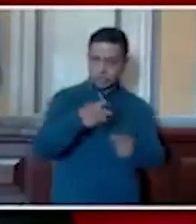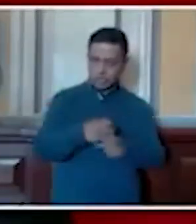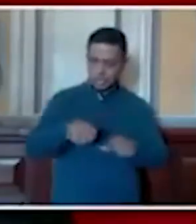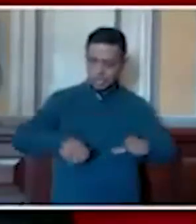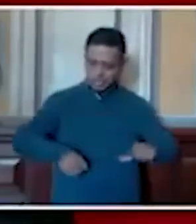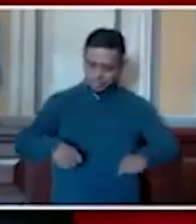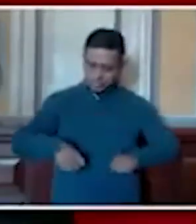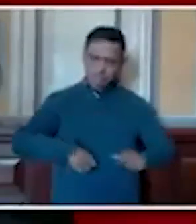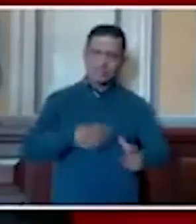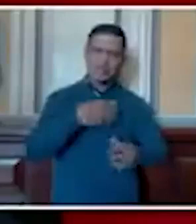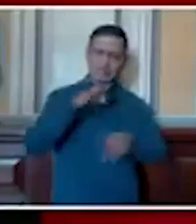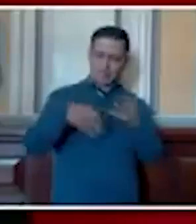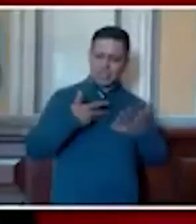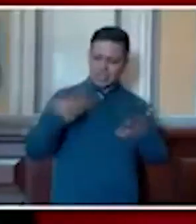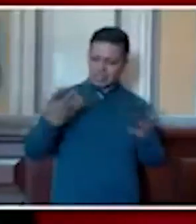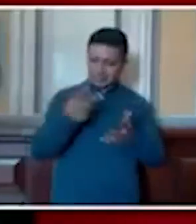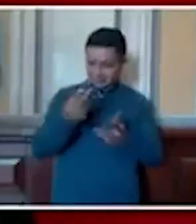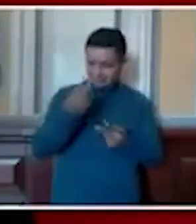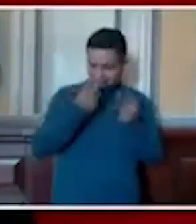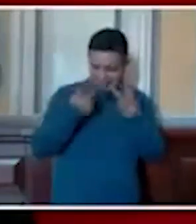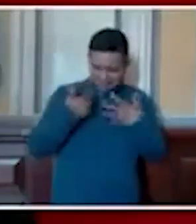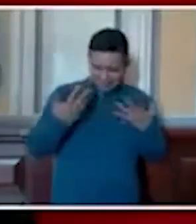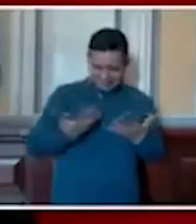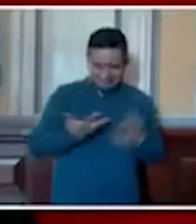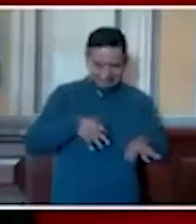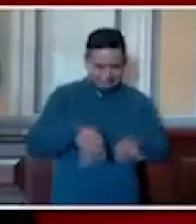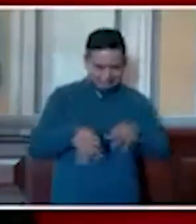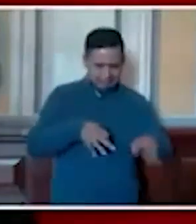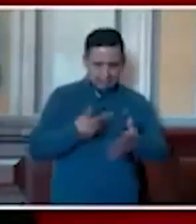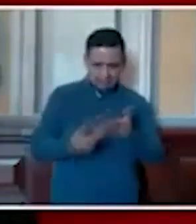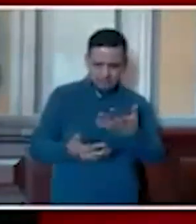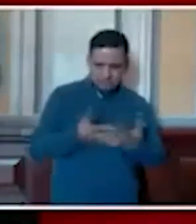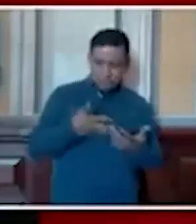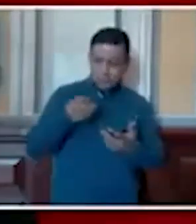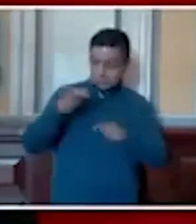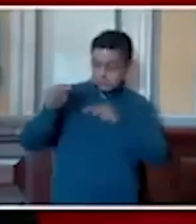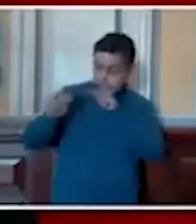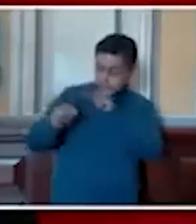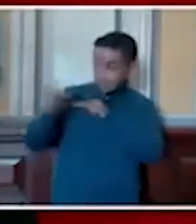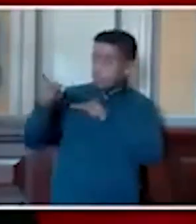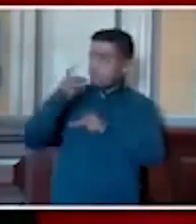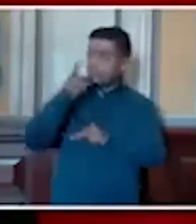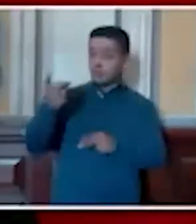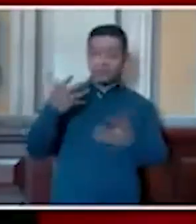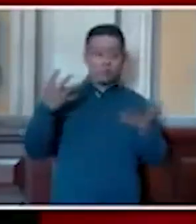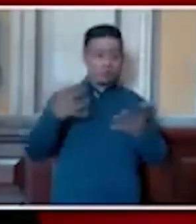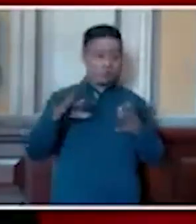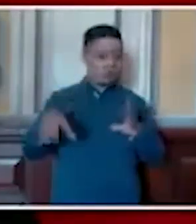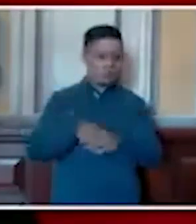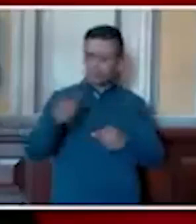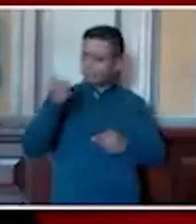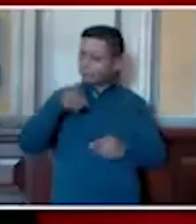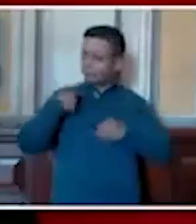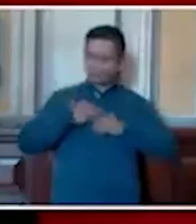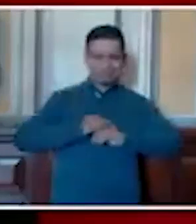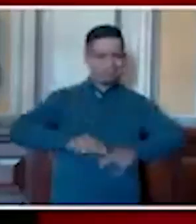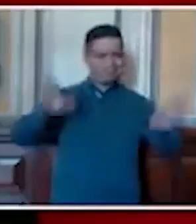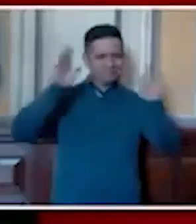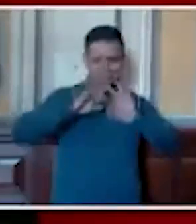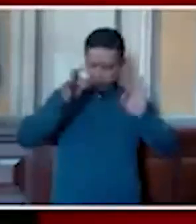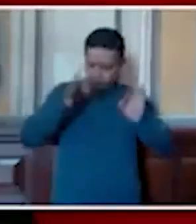mundo conoce y en estos datos y estadísticas que nosotros hacemos públicos en cada